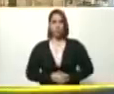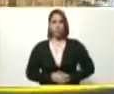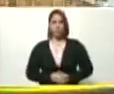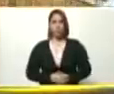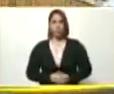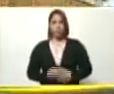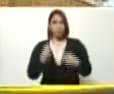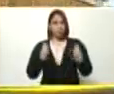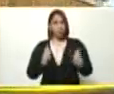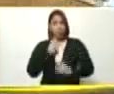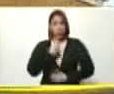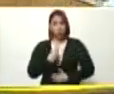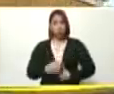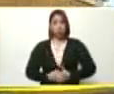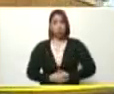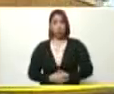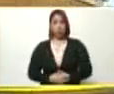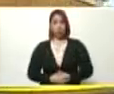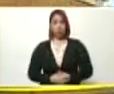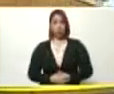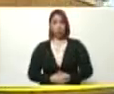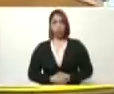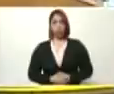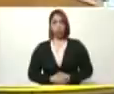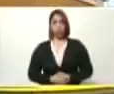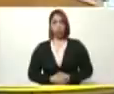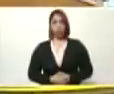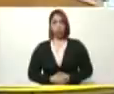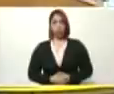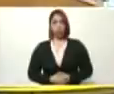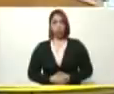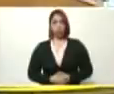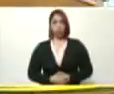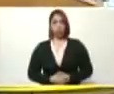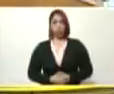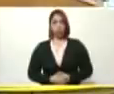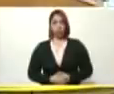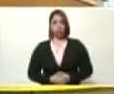Como dijera el general en jefe,